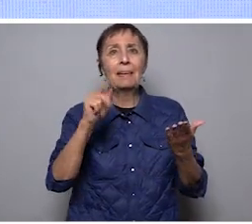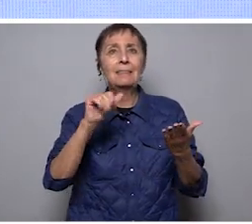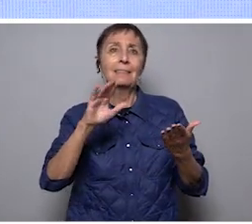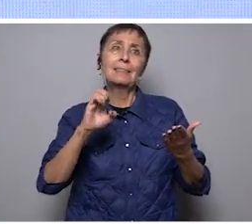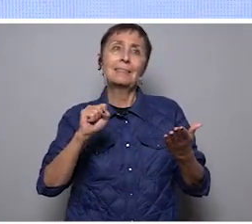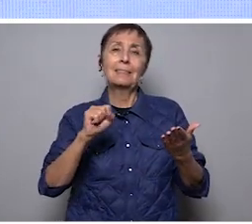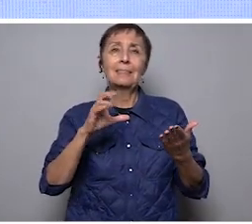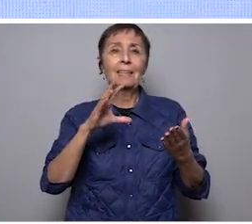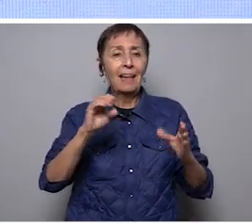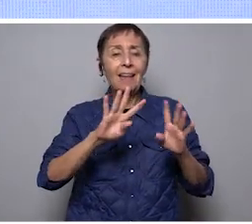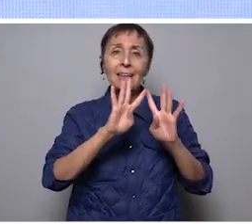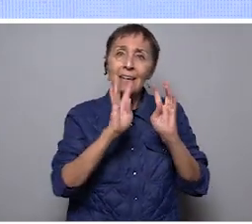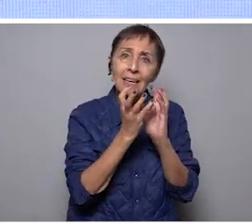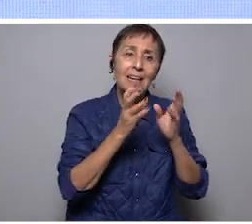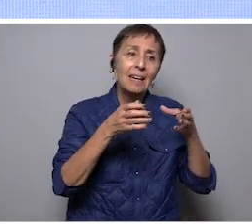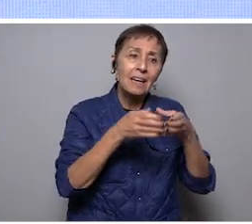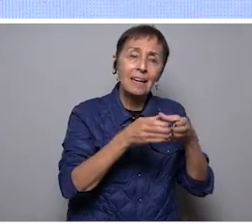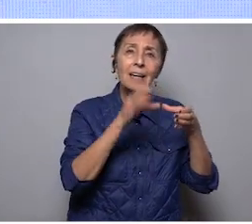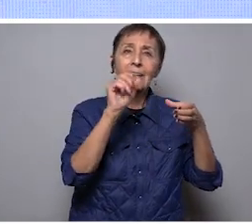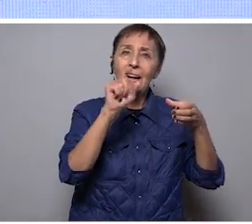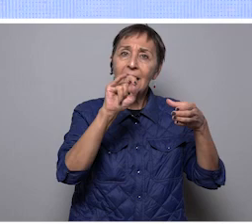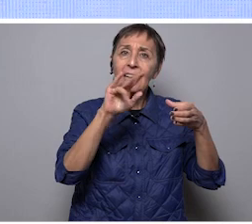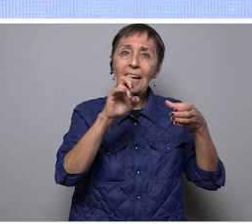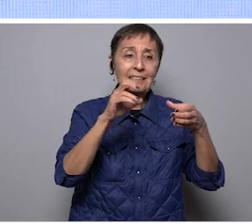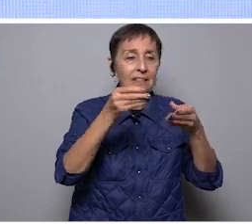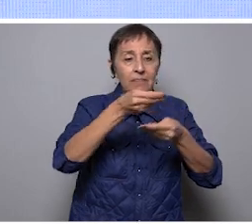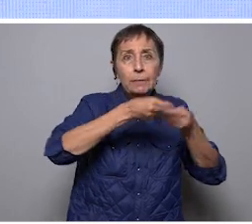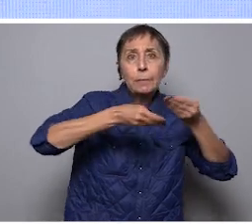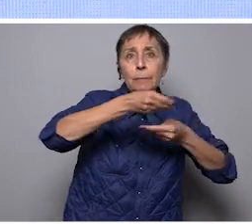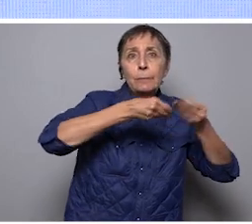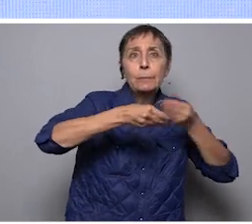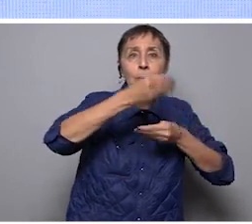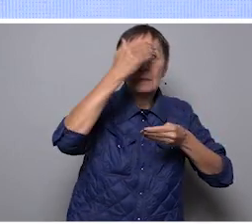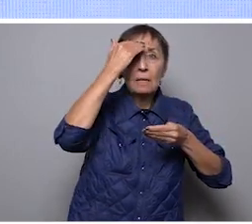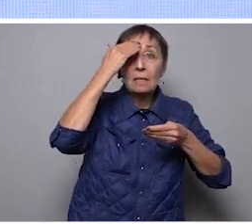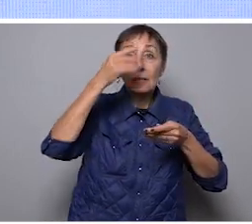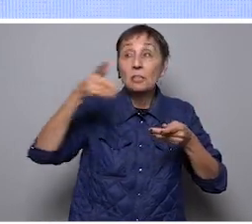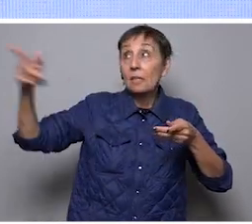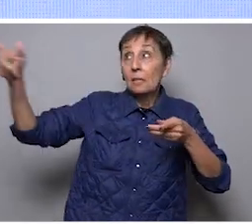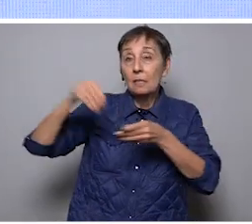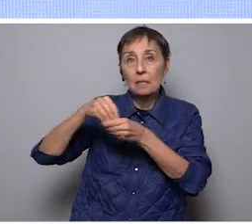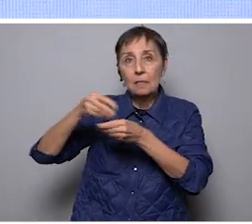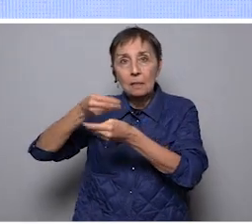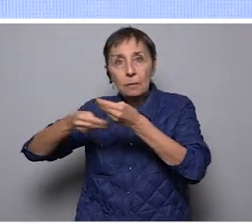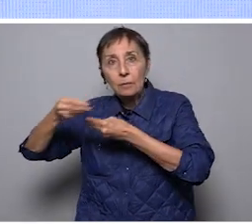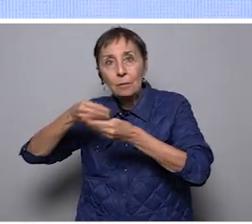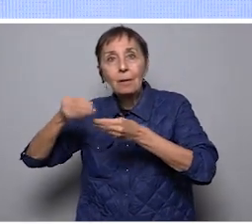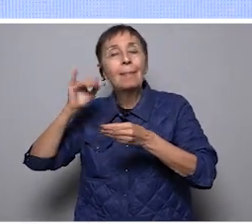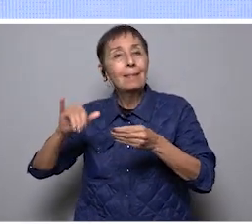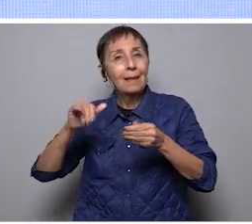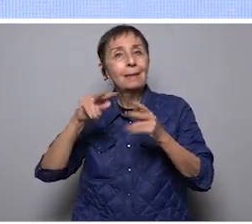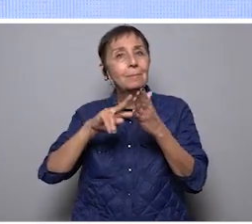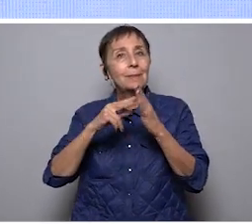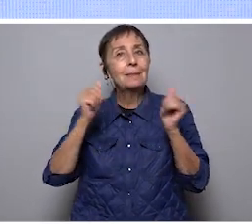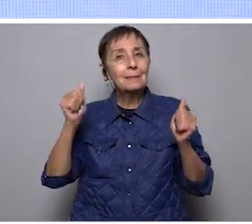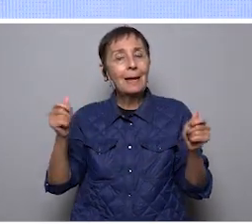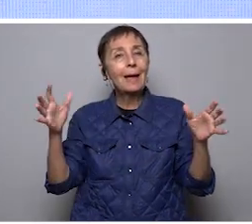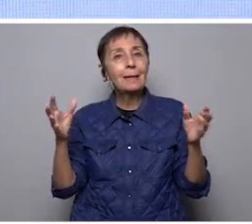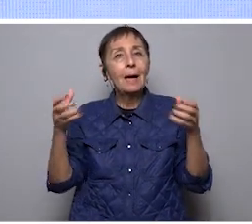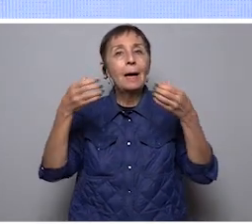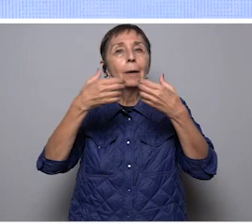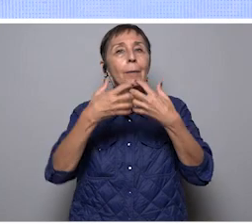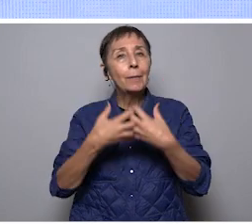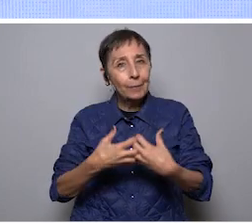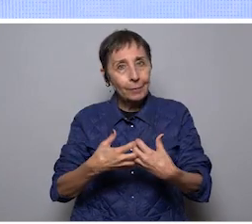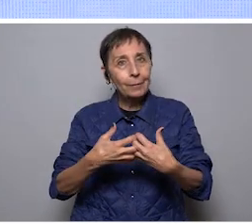colectiva de conocimientos sin sin duda alguna hará posible la coexistencia de la diversidad y propiciar unidad si estamos